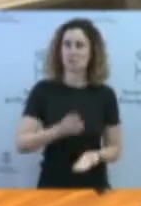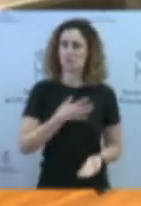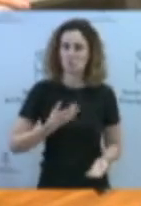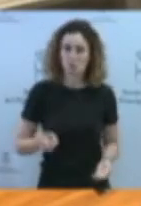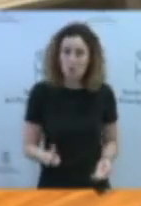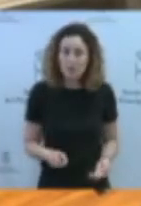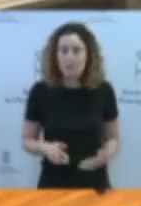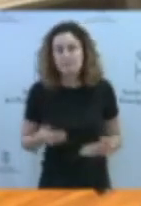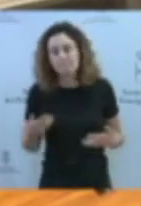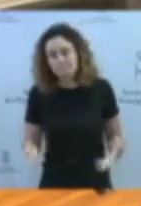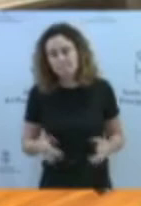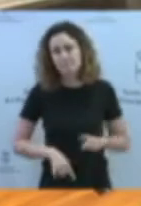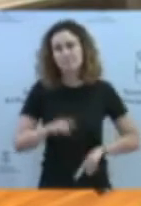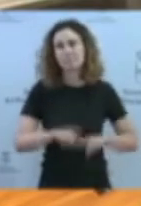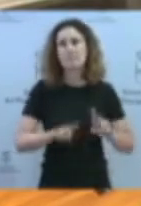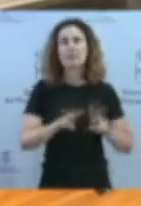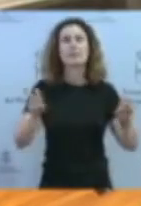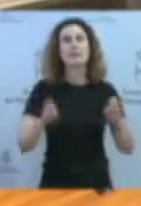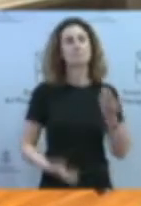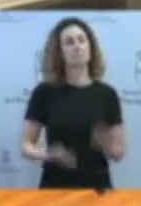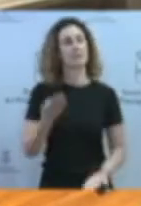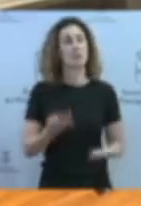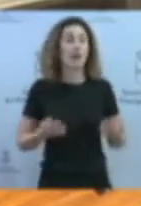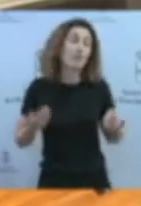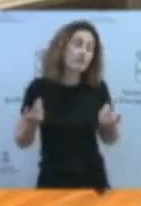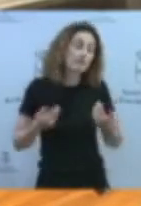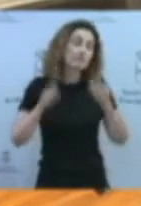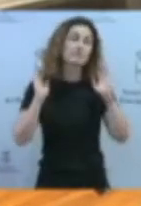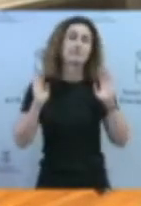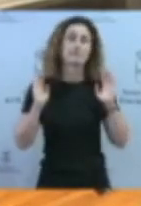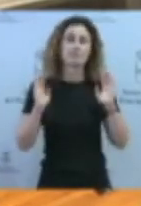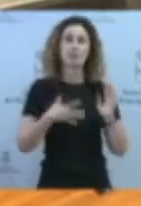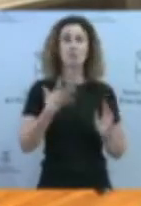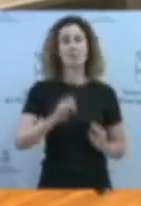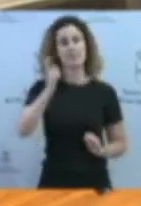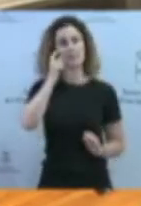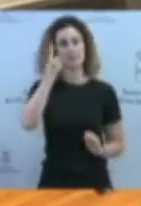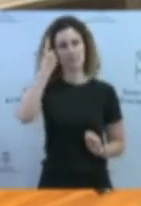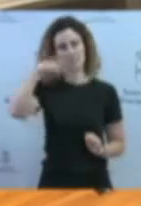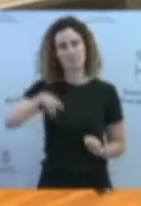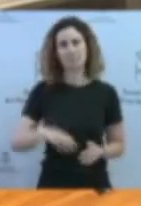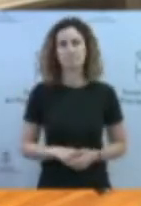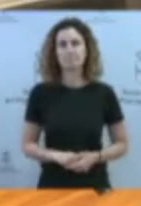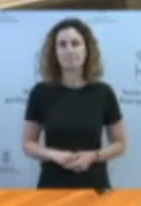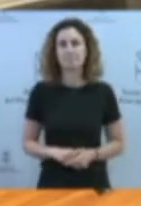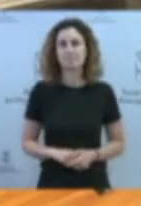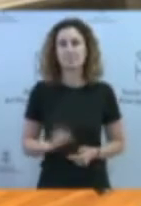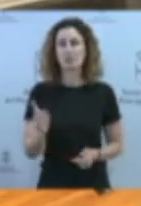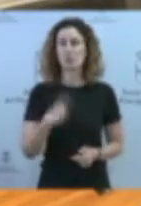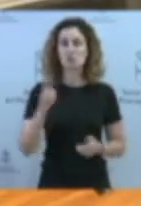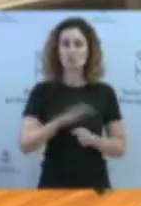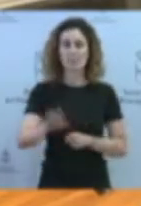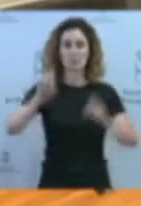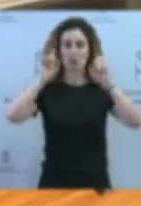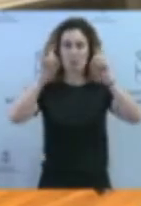valorado, pues supongo que también se podrán saber y conocer. Nosotros en educación conocemos y sabemos lo que se nos dice de